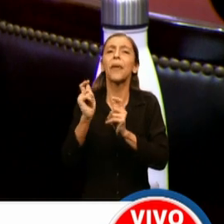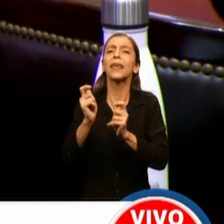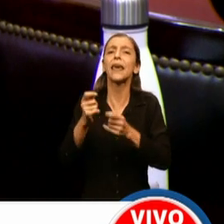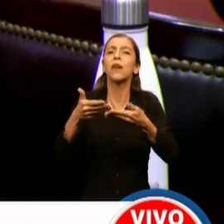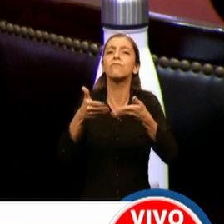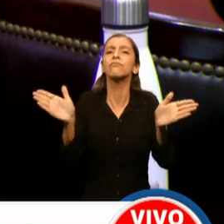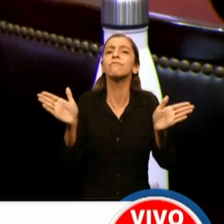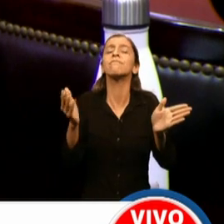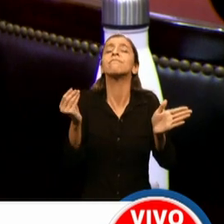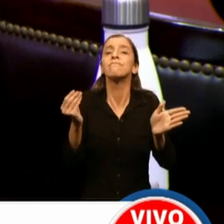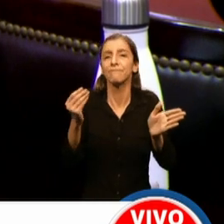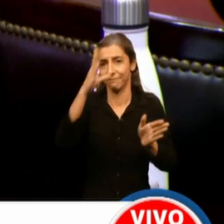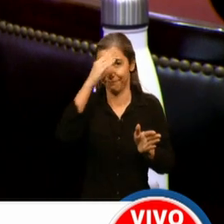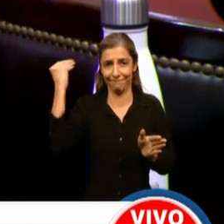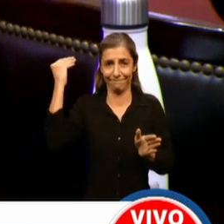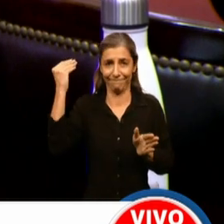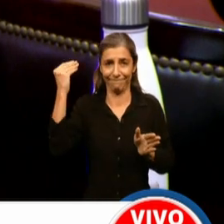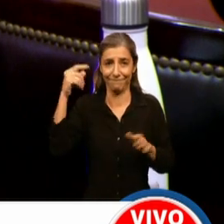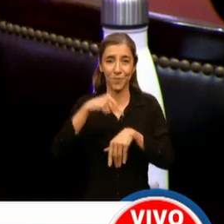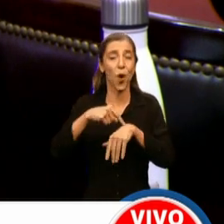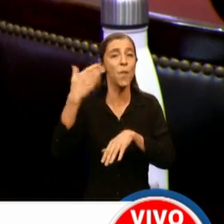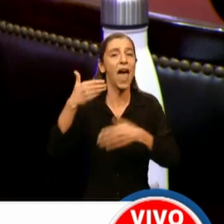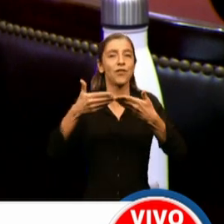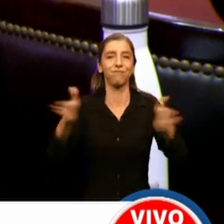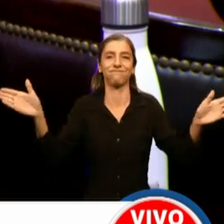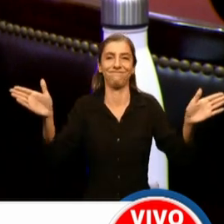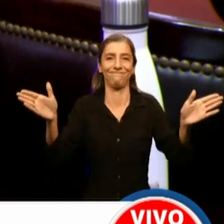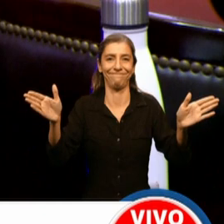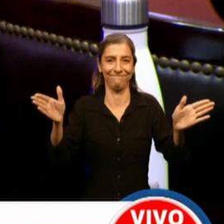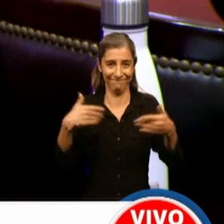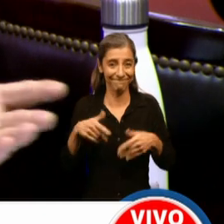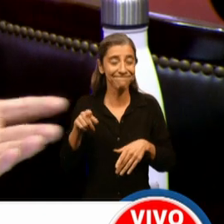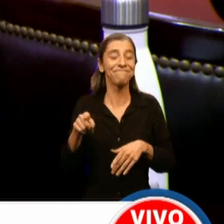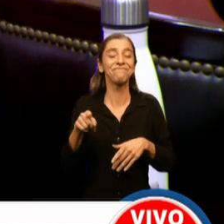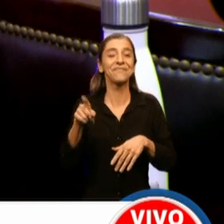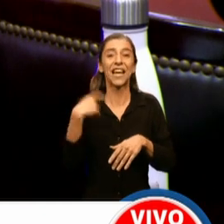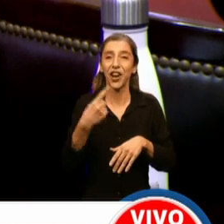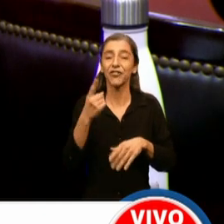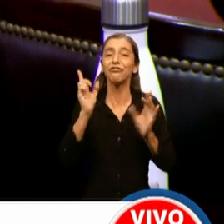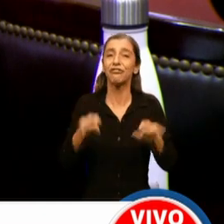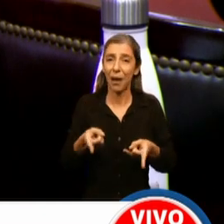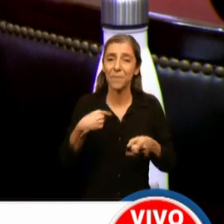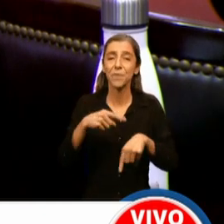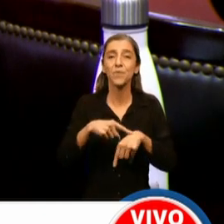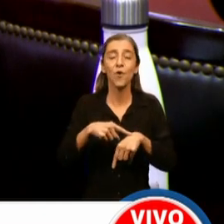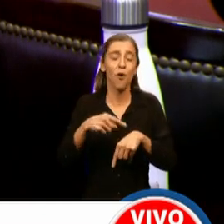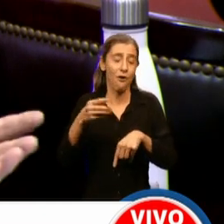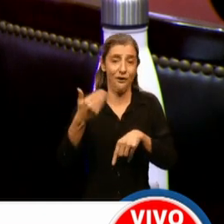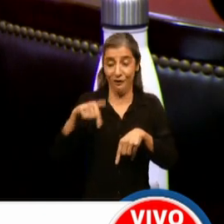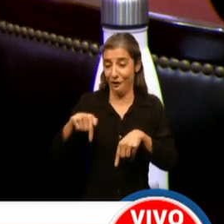cristina fernández de kirchner sabe que el presidente estuvimos también en la cancillería hoy